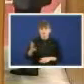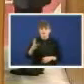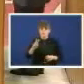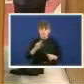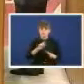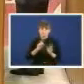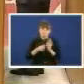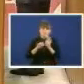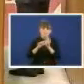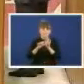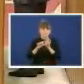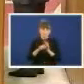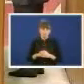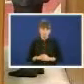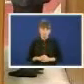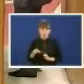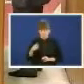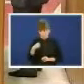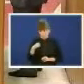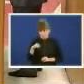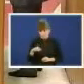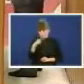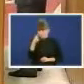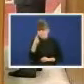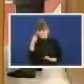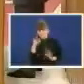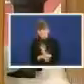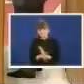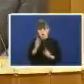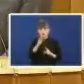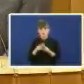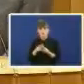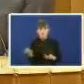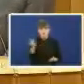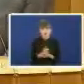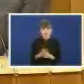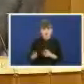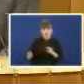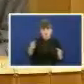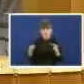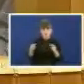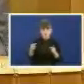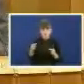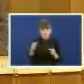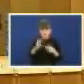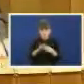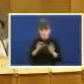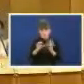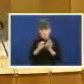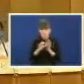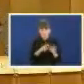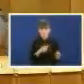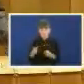dicen sempre que para retomar o diálogo a prol do novo estatuto eran